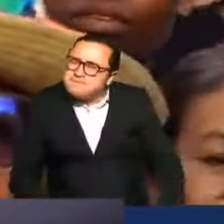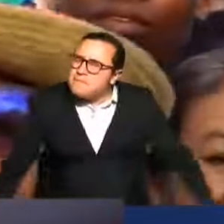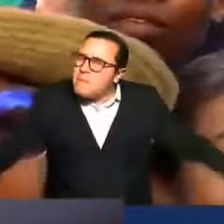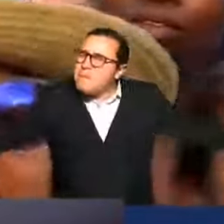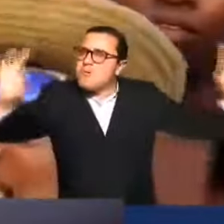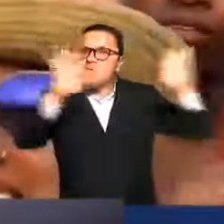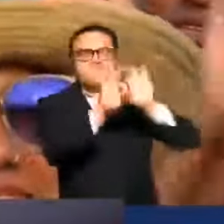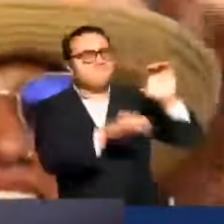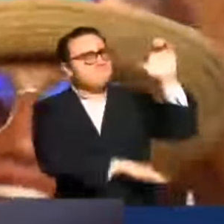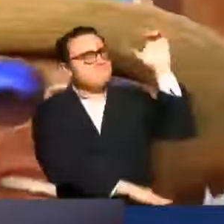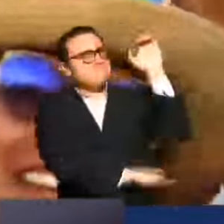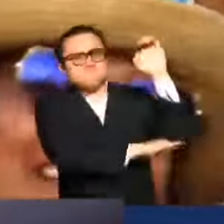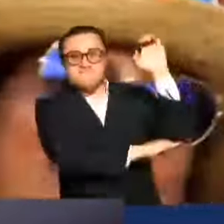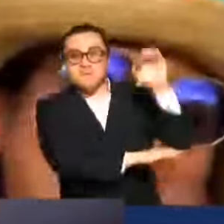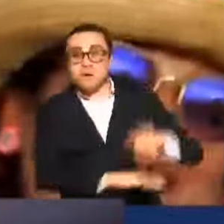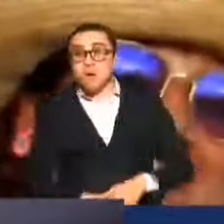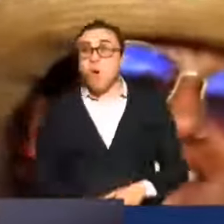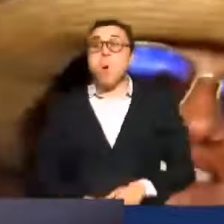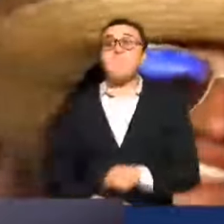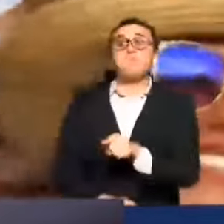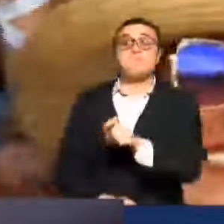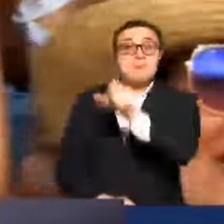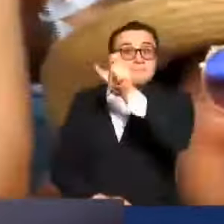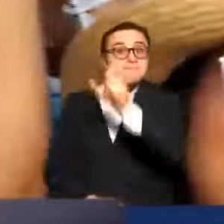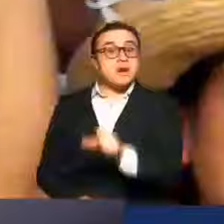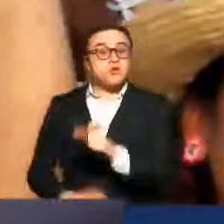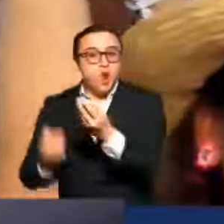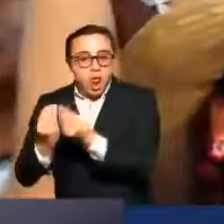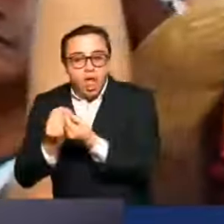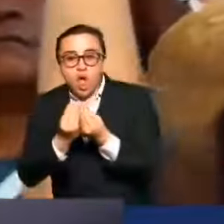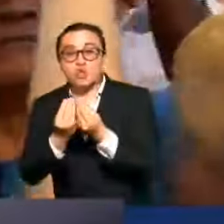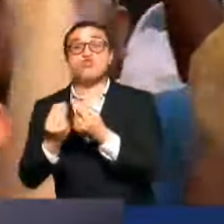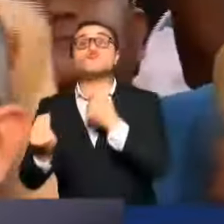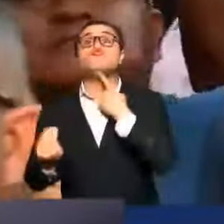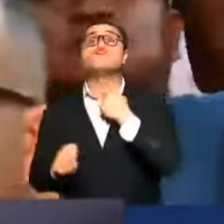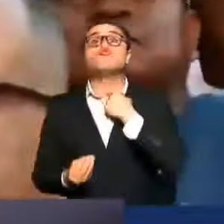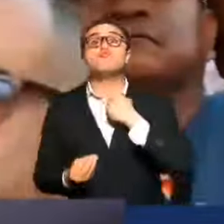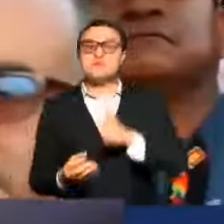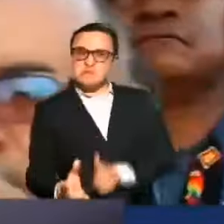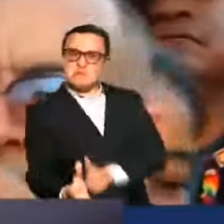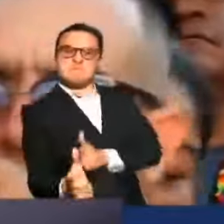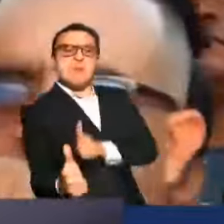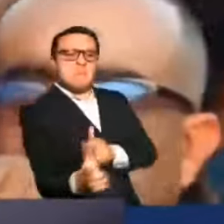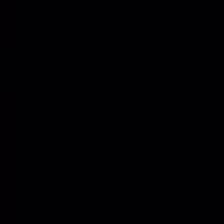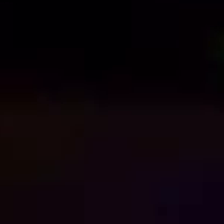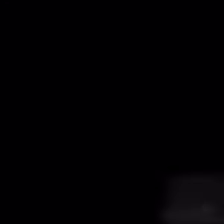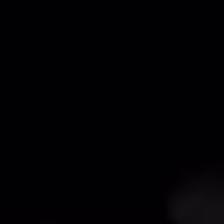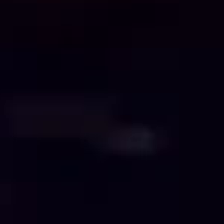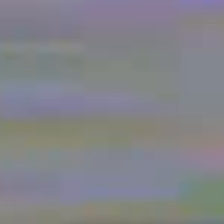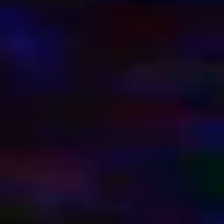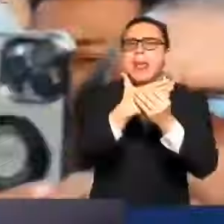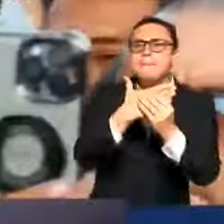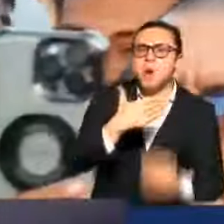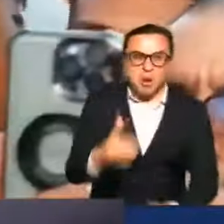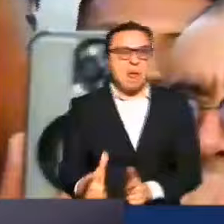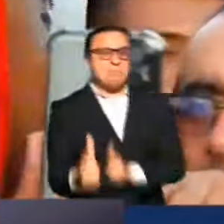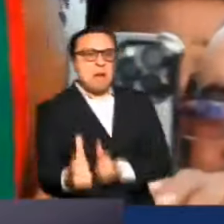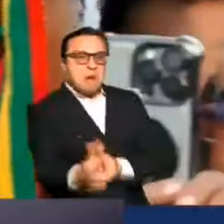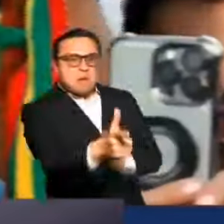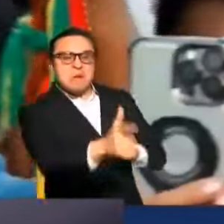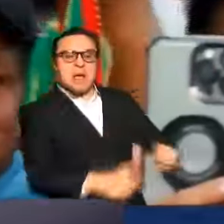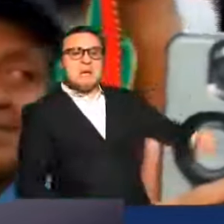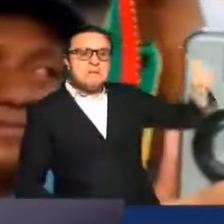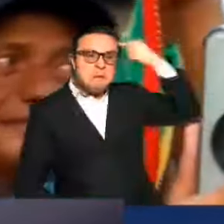¿No hay un concejalillo allí que le gusta con las pistolas apuntar a la gente pobre,